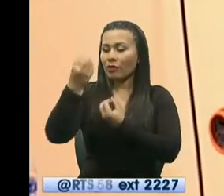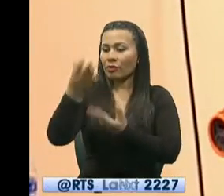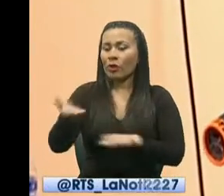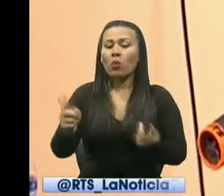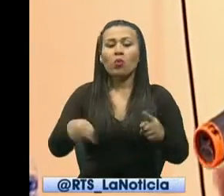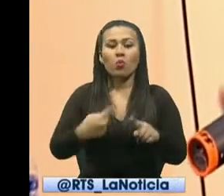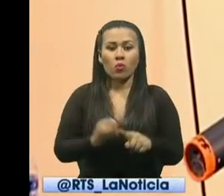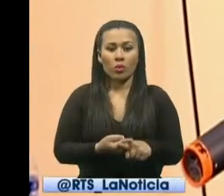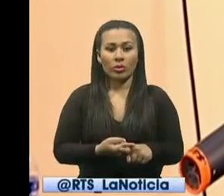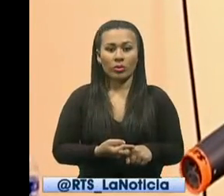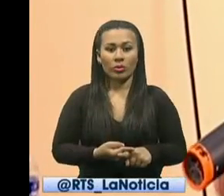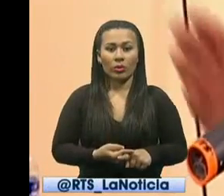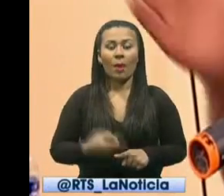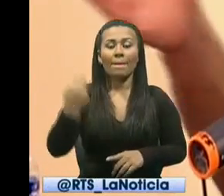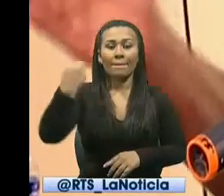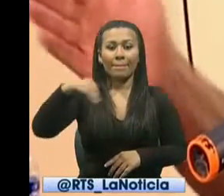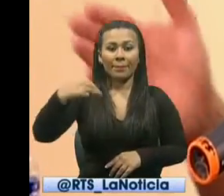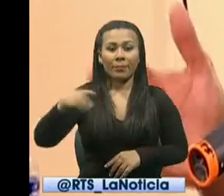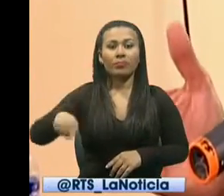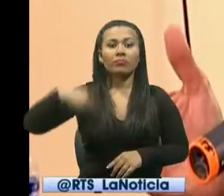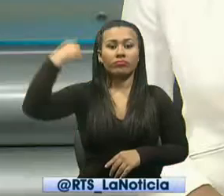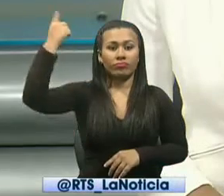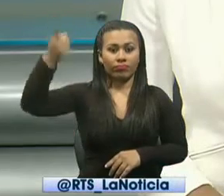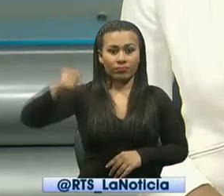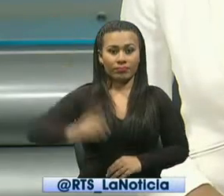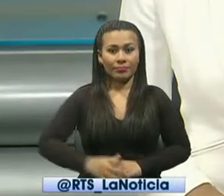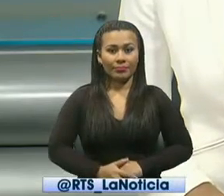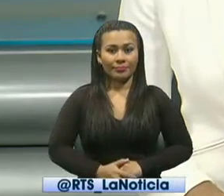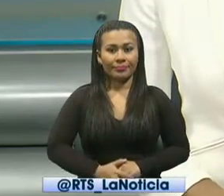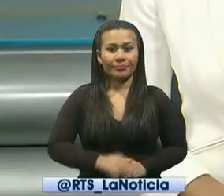del próximo día miércoles.